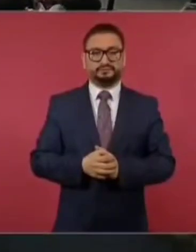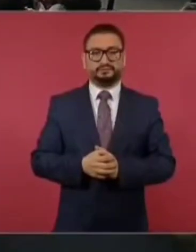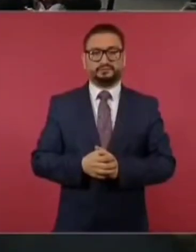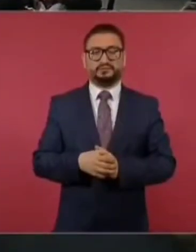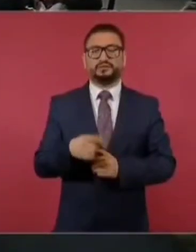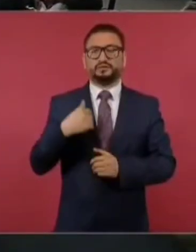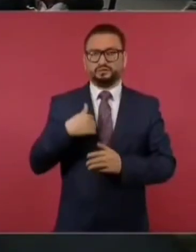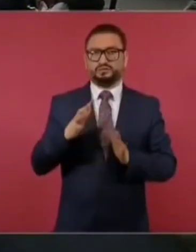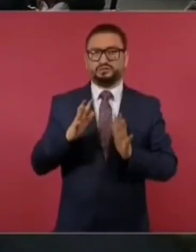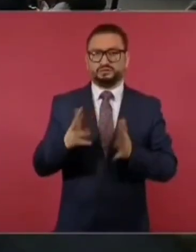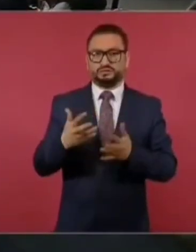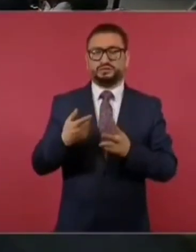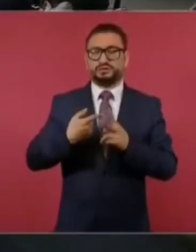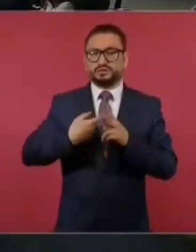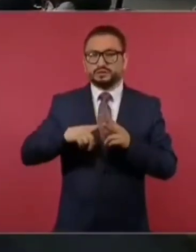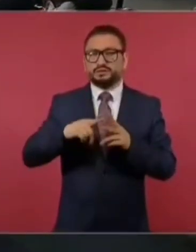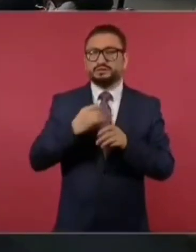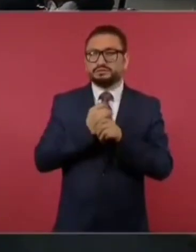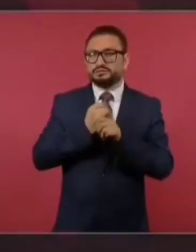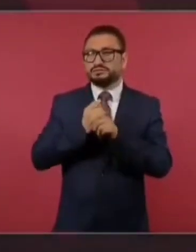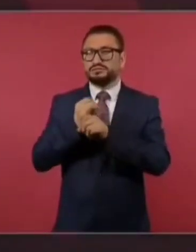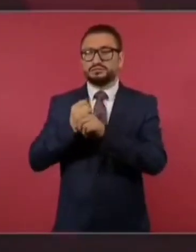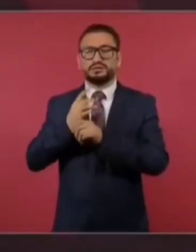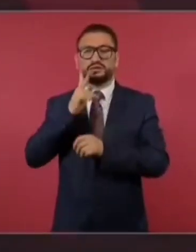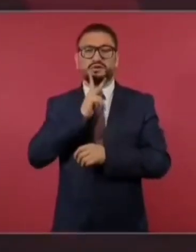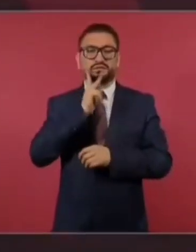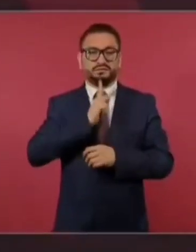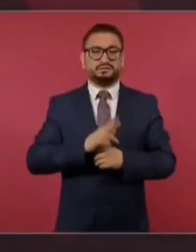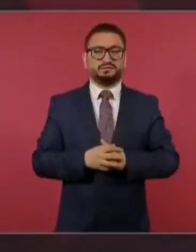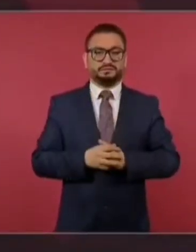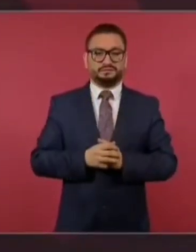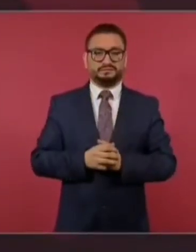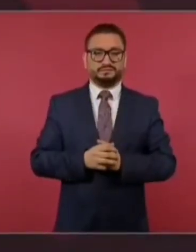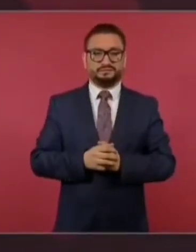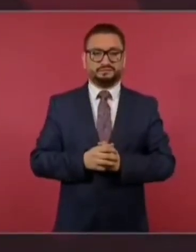Bueno, ya empecé a explorarlo.